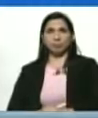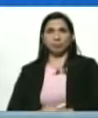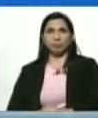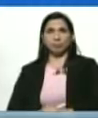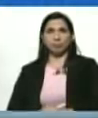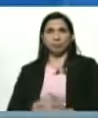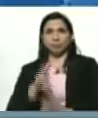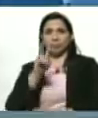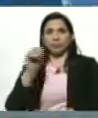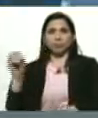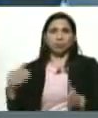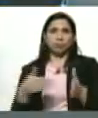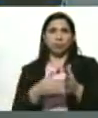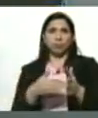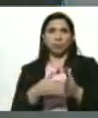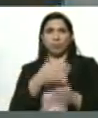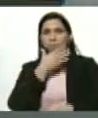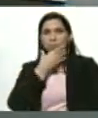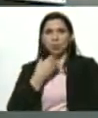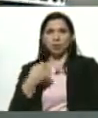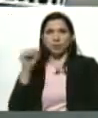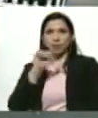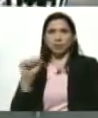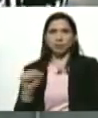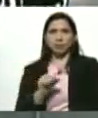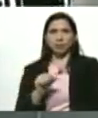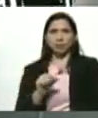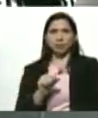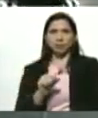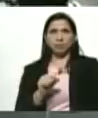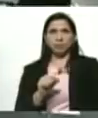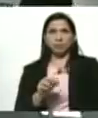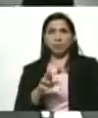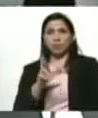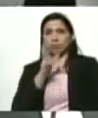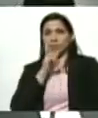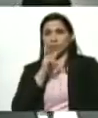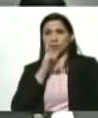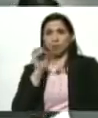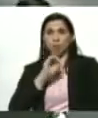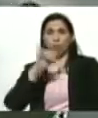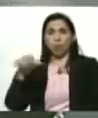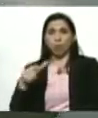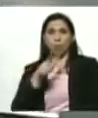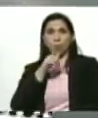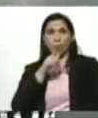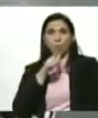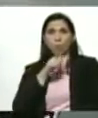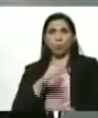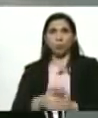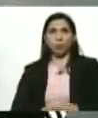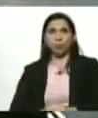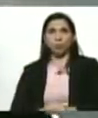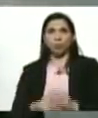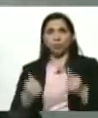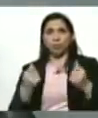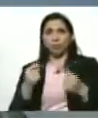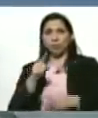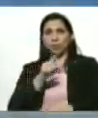200.000 bolívares un refresco un jugo de un litro y medio cuesta